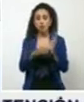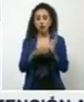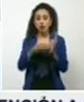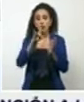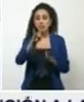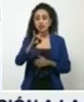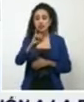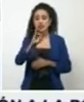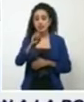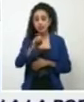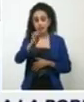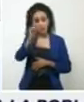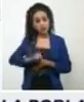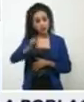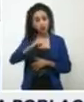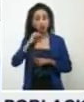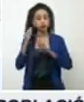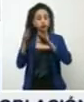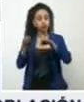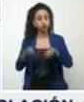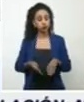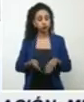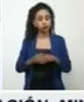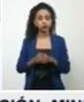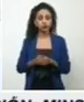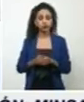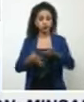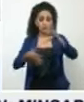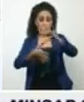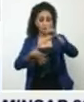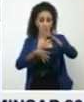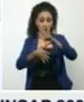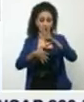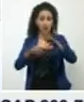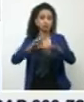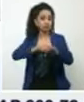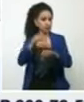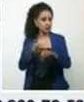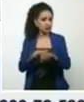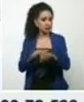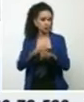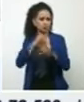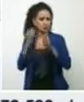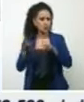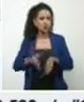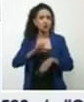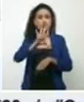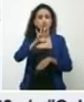139.960 fallecidos en nuestra región para una letalidad del